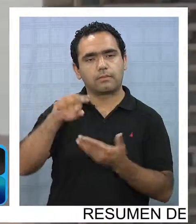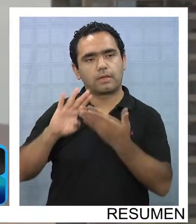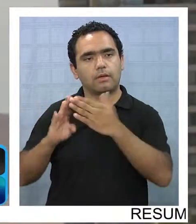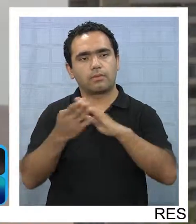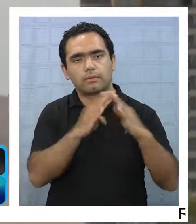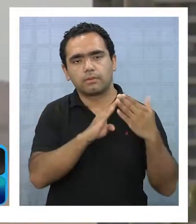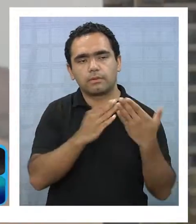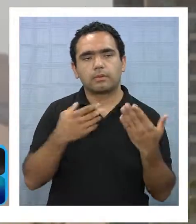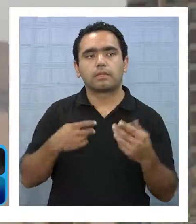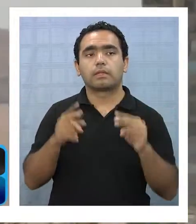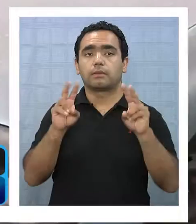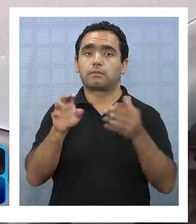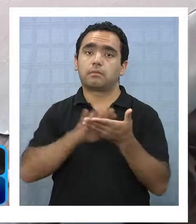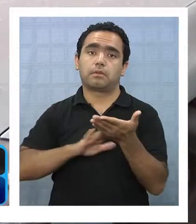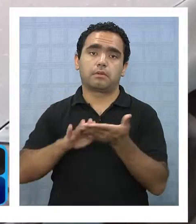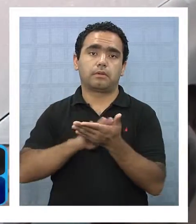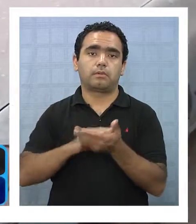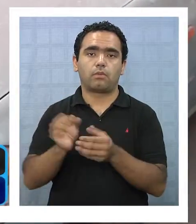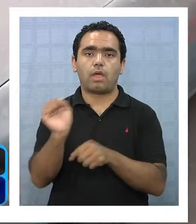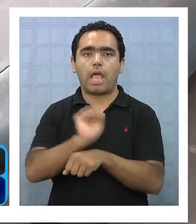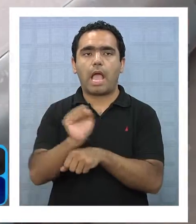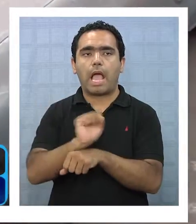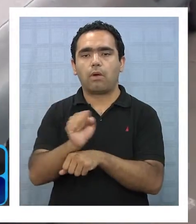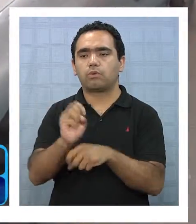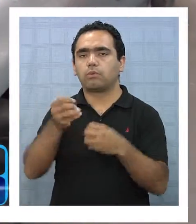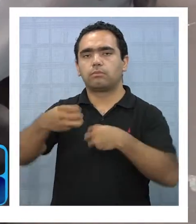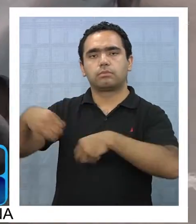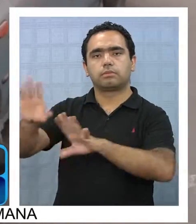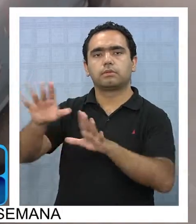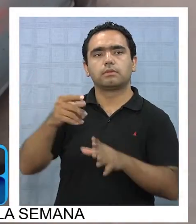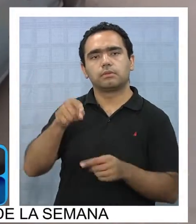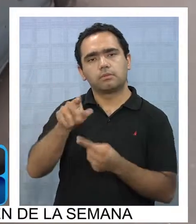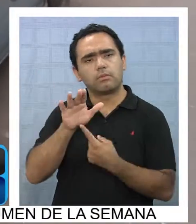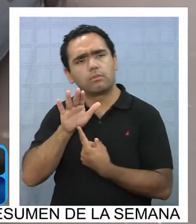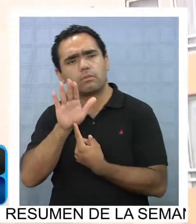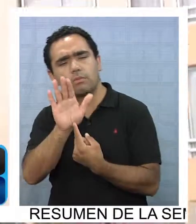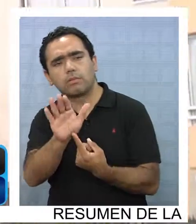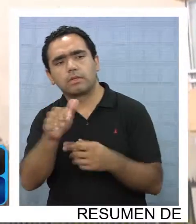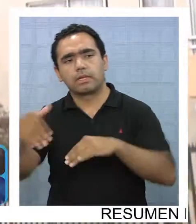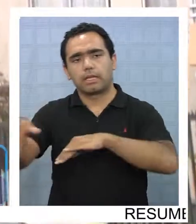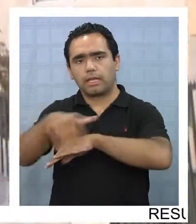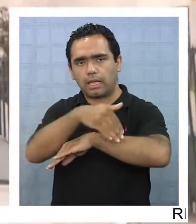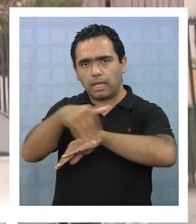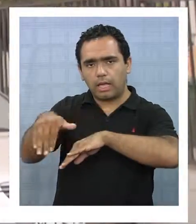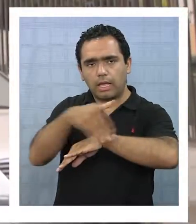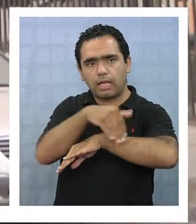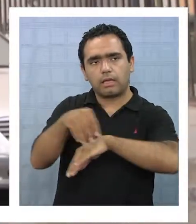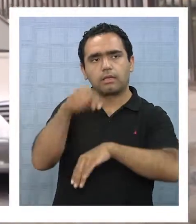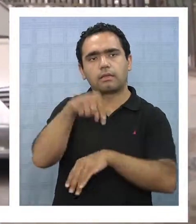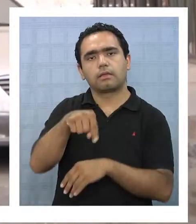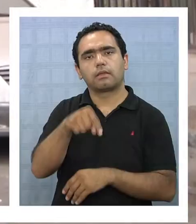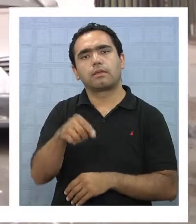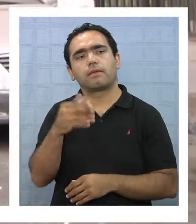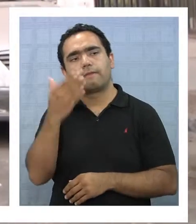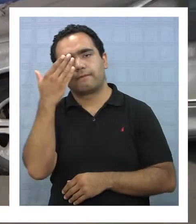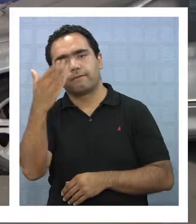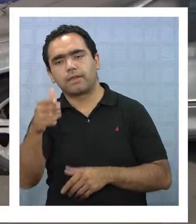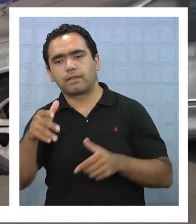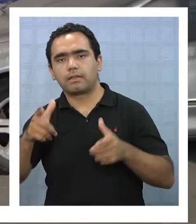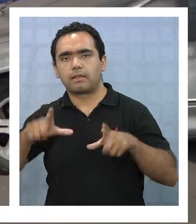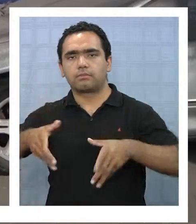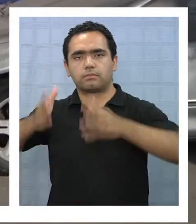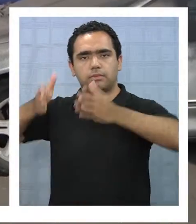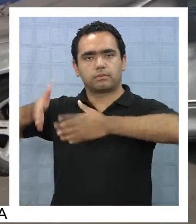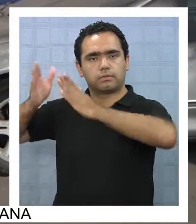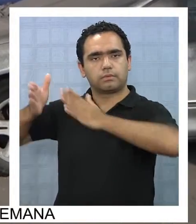en el que destacan los vehículos abandonados en las calles. Una muestra es el cierre de una calle de servicio frente a condominios de Baní de